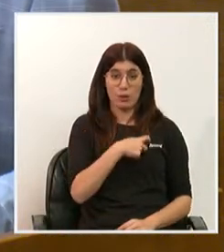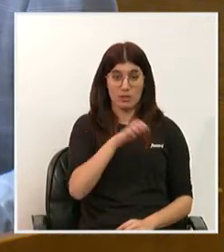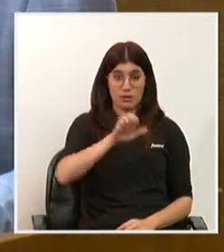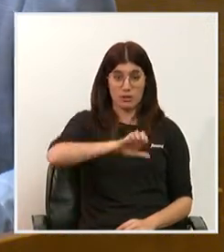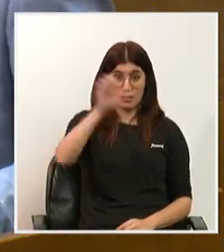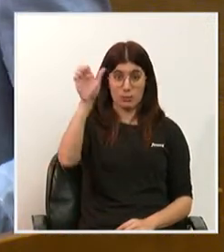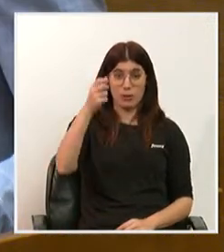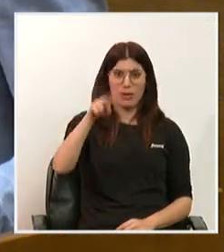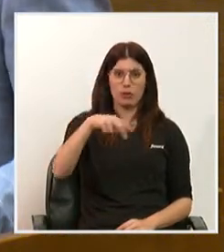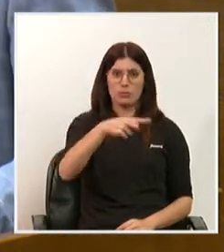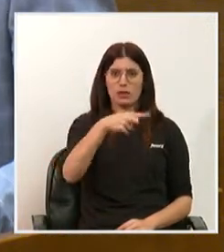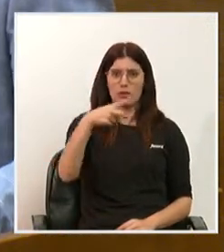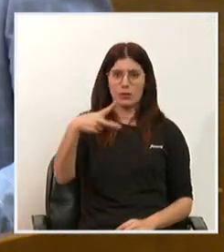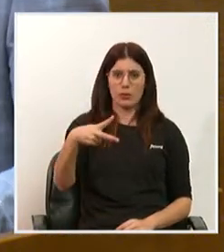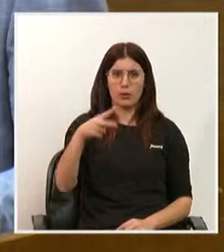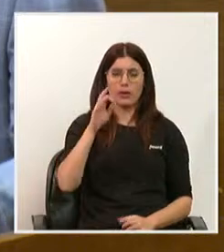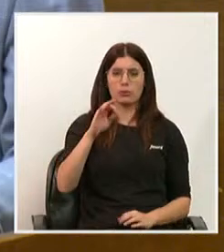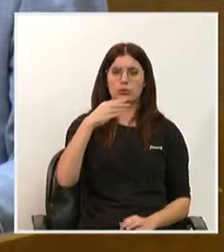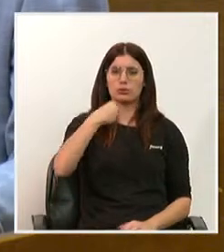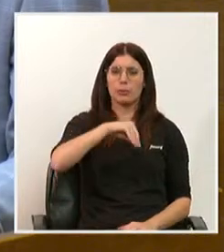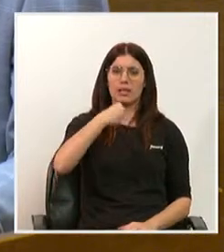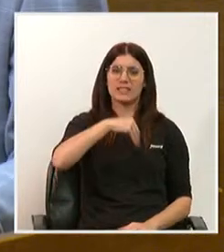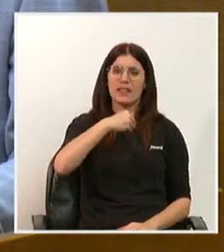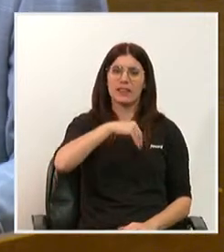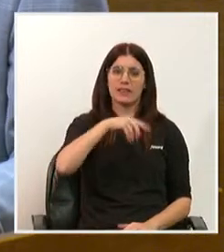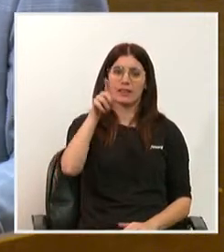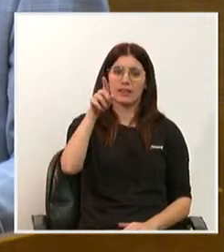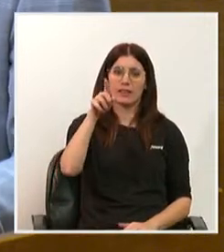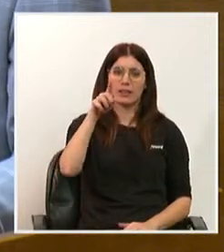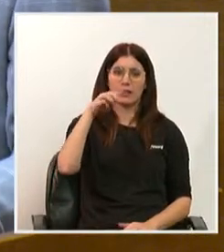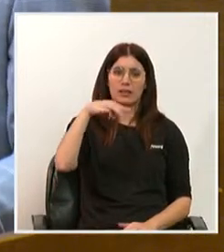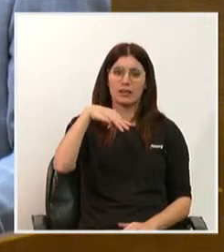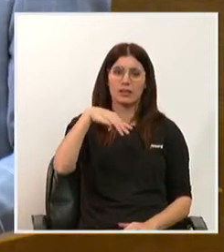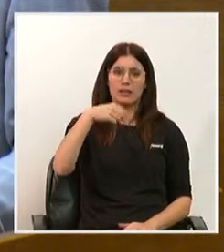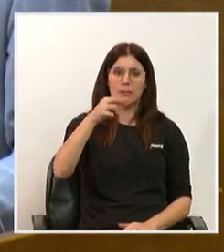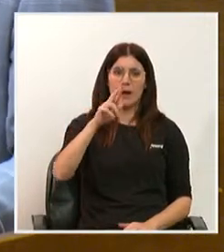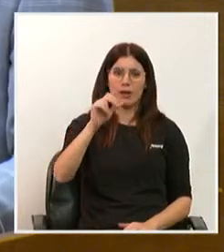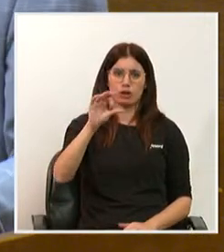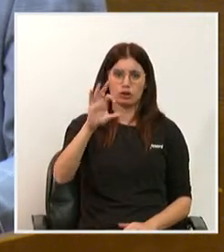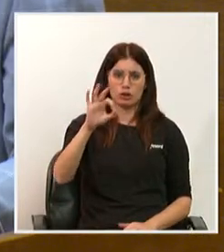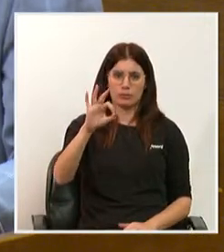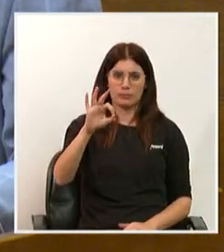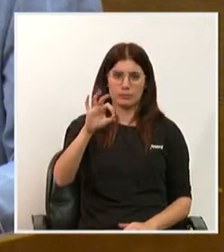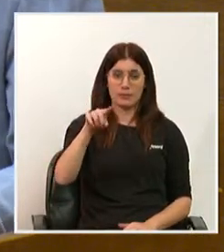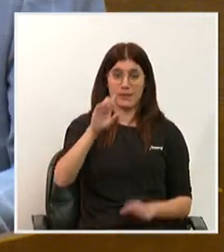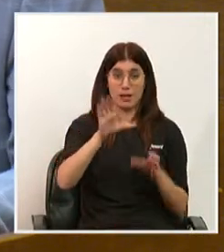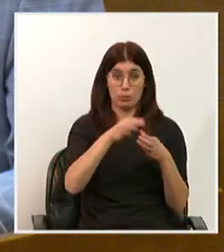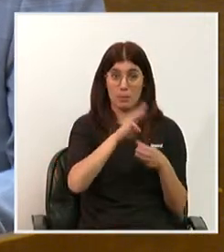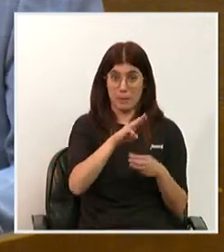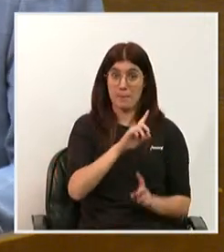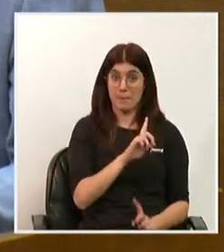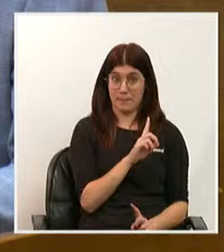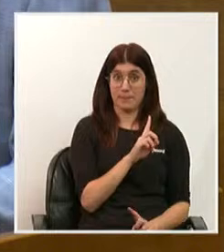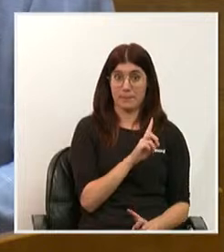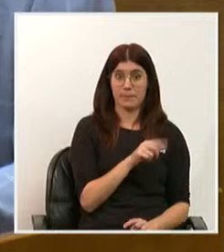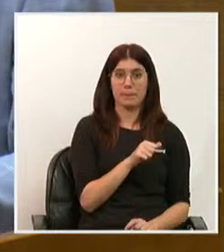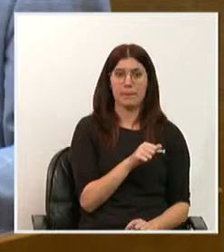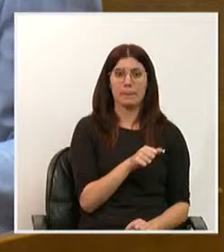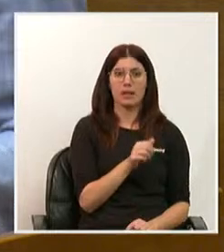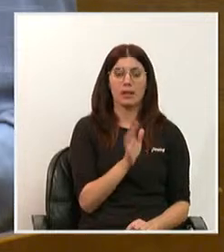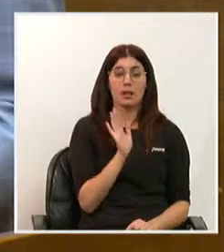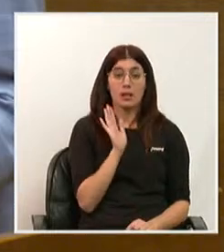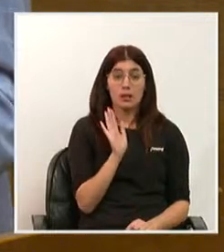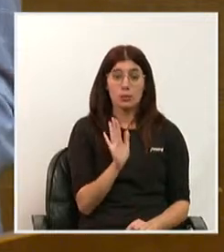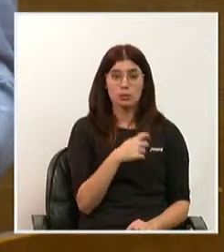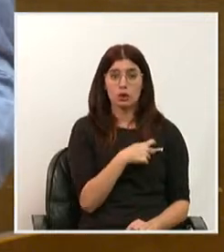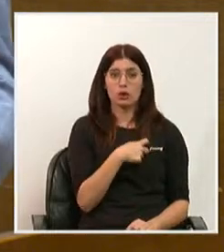2012 estaba de presidente baros partido popular y el comisario